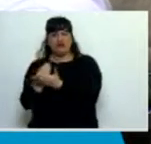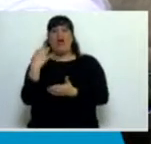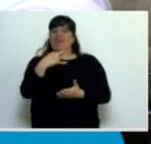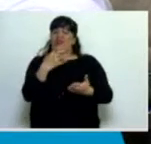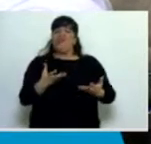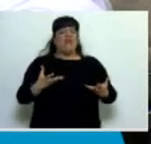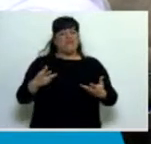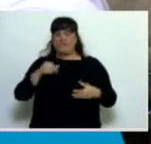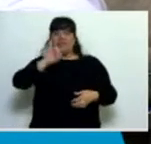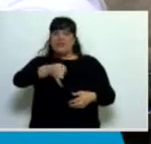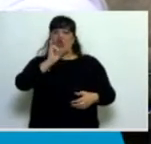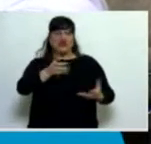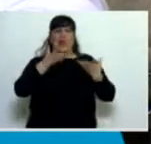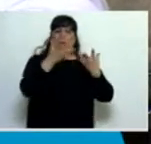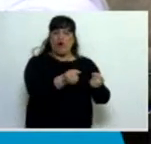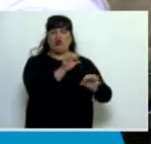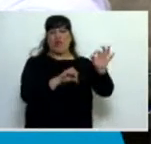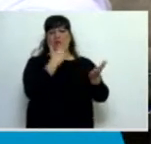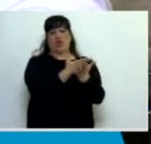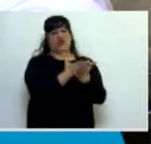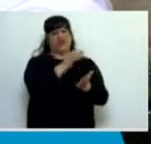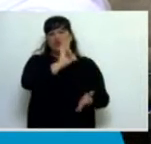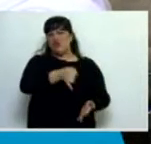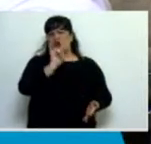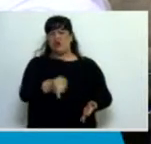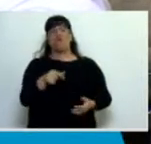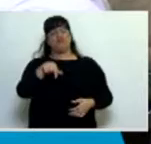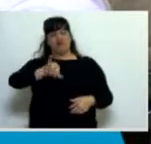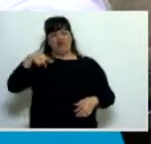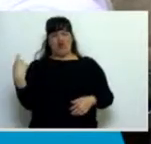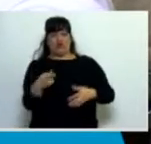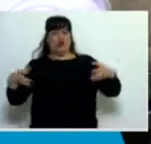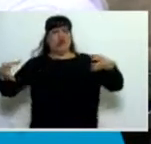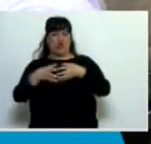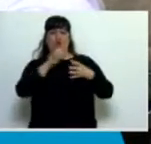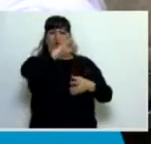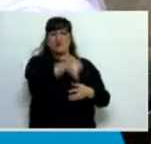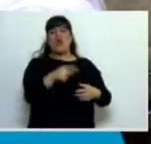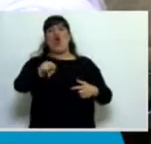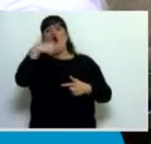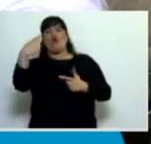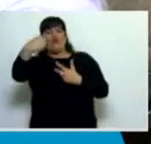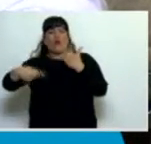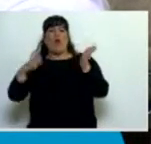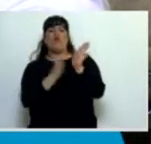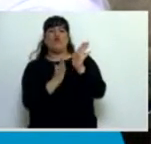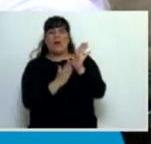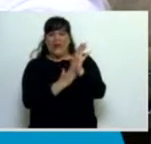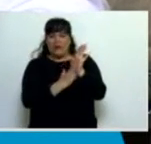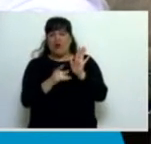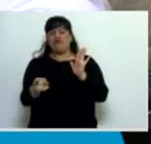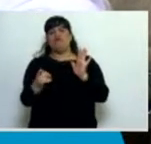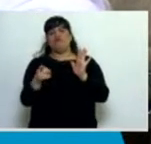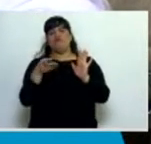apoyar necesariamente este proyecto y así lo vamos a hacer. Así que el resto de los fundamentos